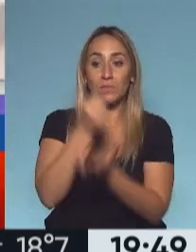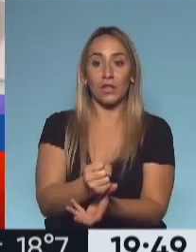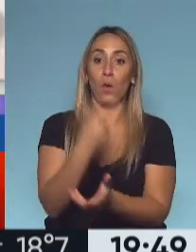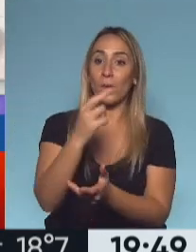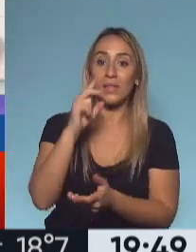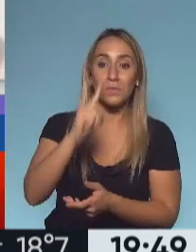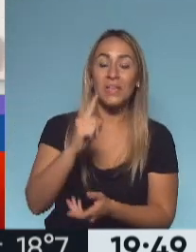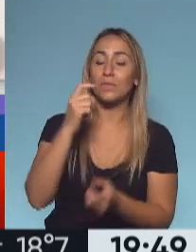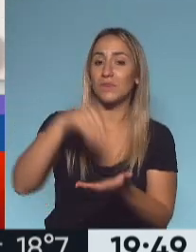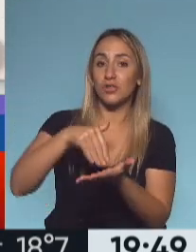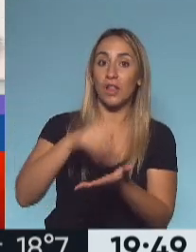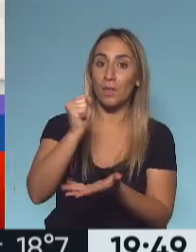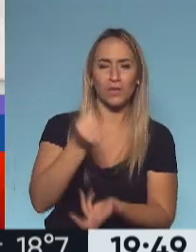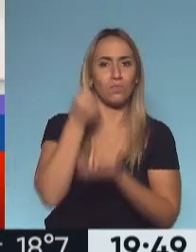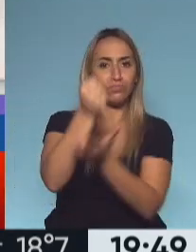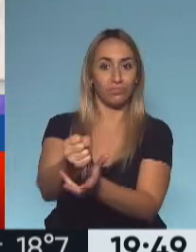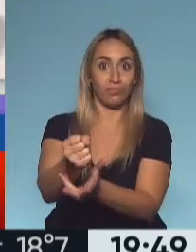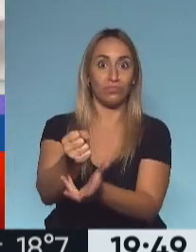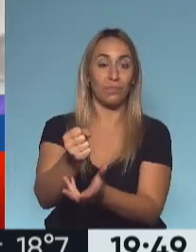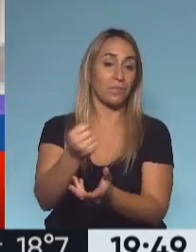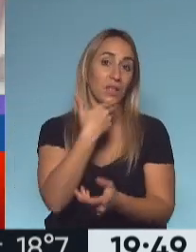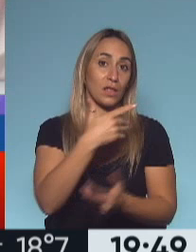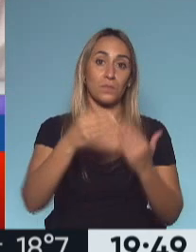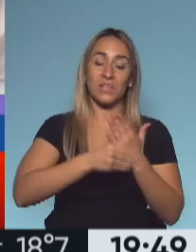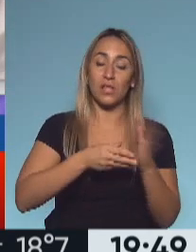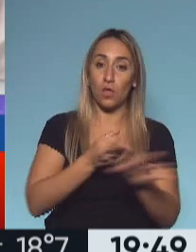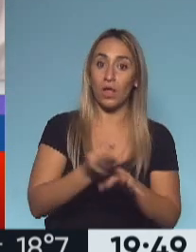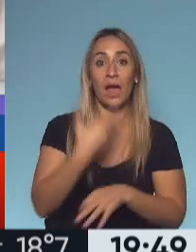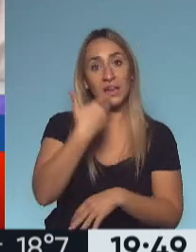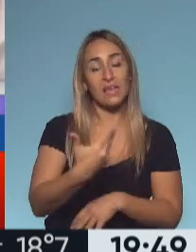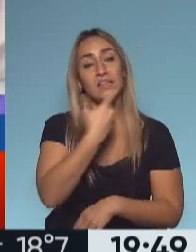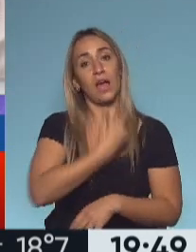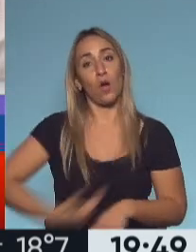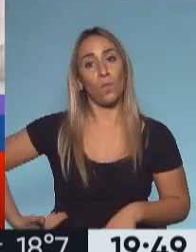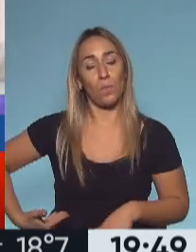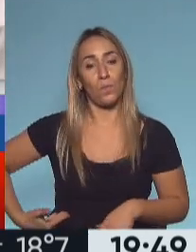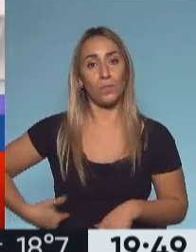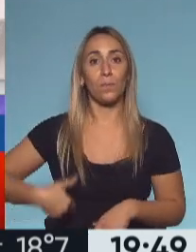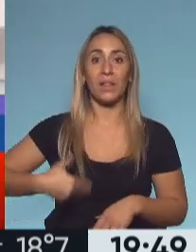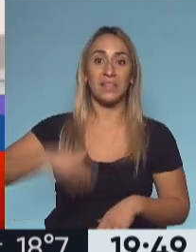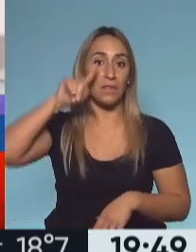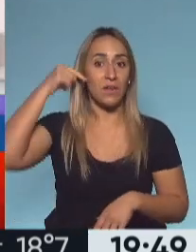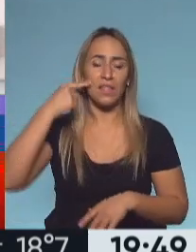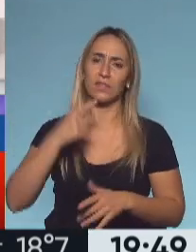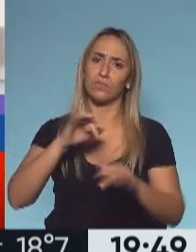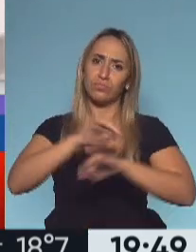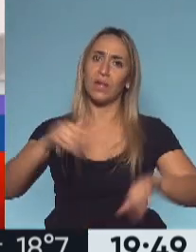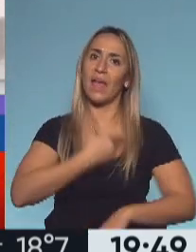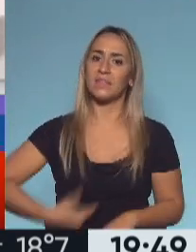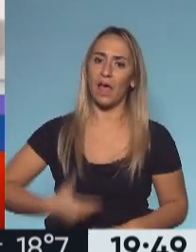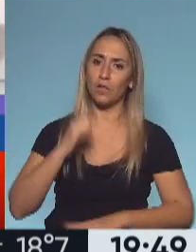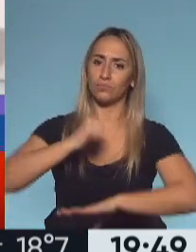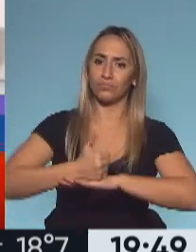de pesos del Ministerio de Educación. Y eso es posible por la decisión de nuestro gobierno, del presidente, de decir presente,